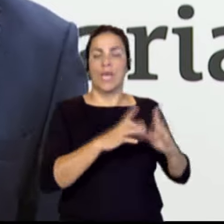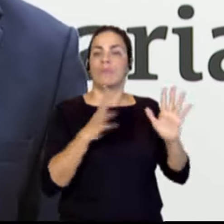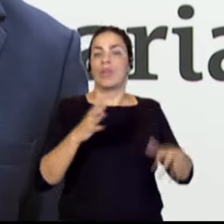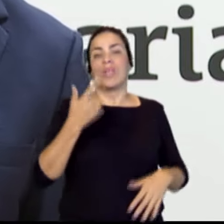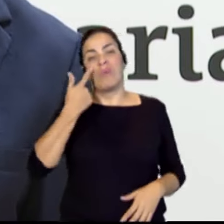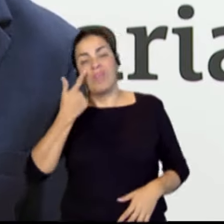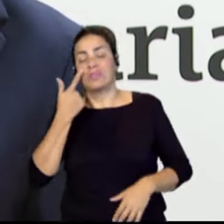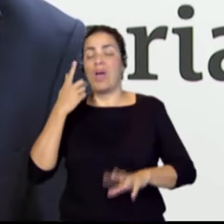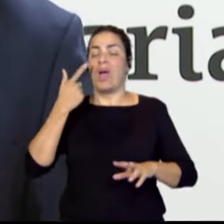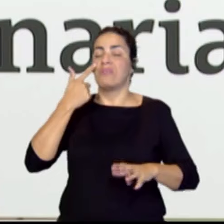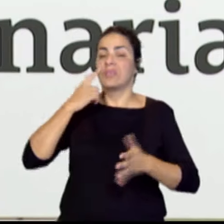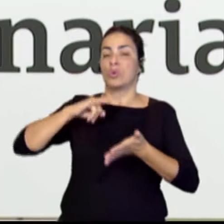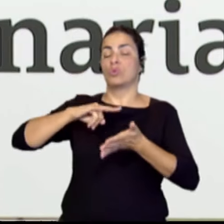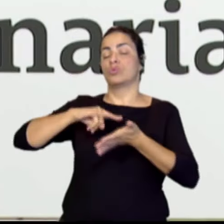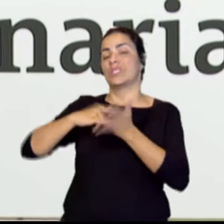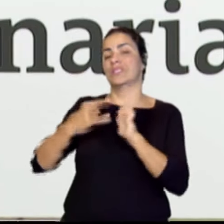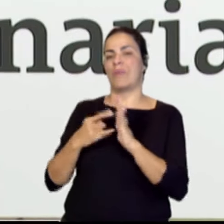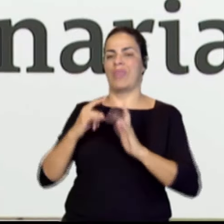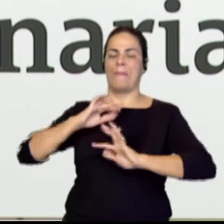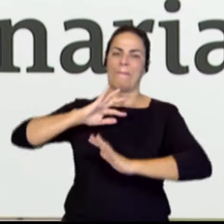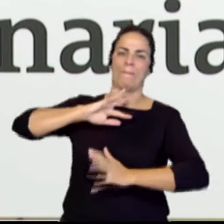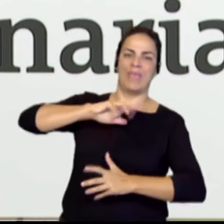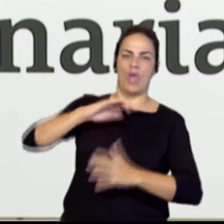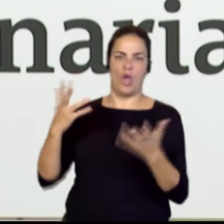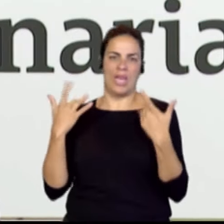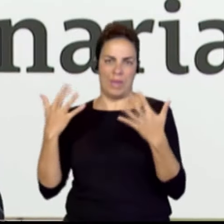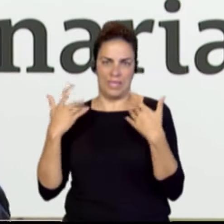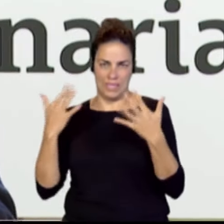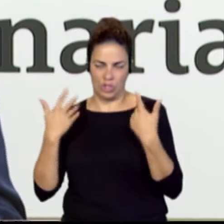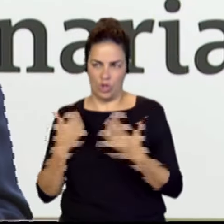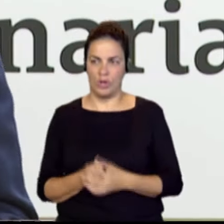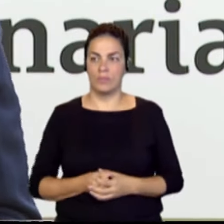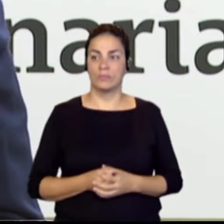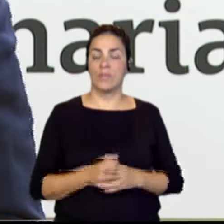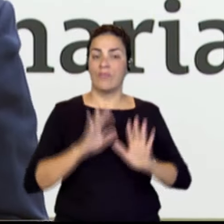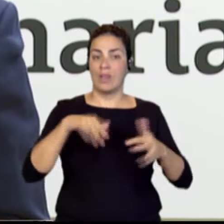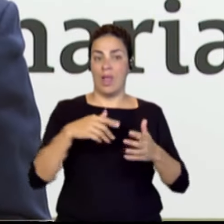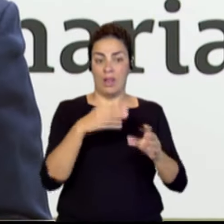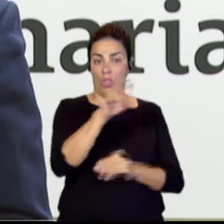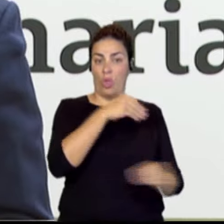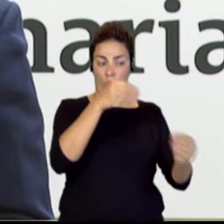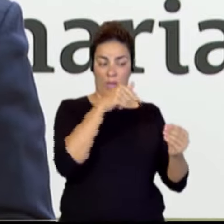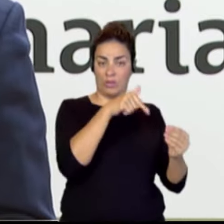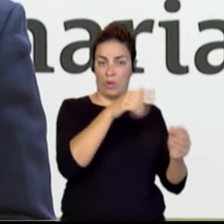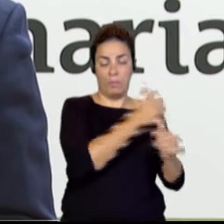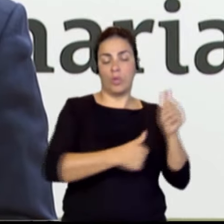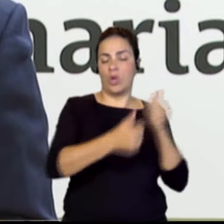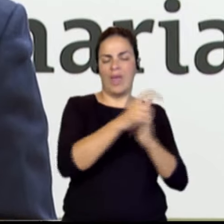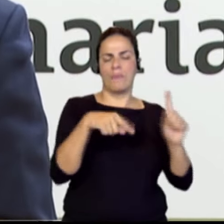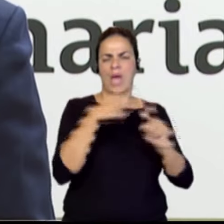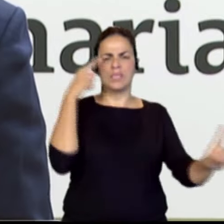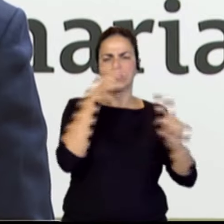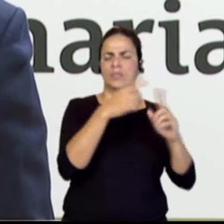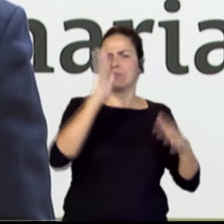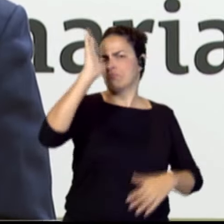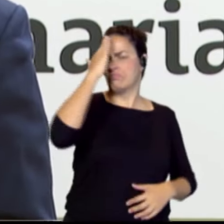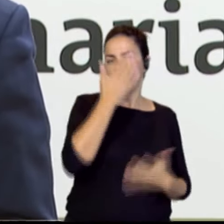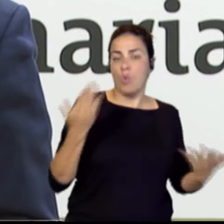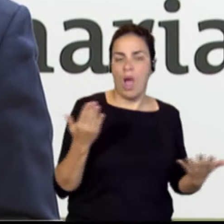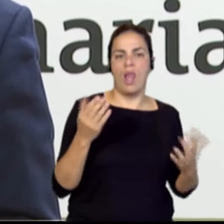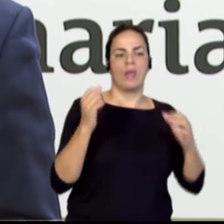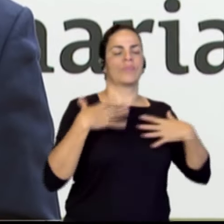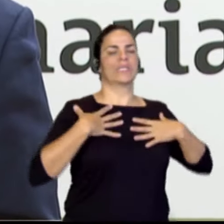bioclimatización la prioridad y fin principal de este documento es proteger la salud y